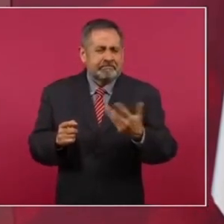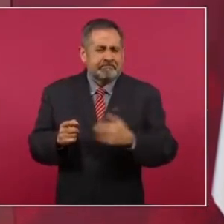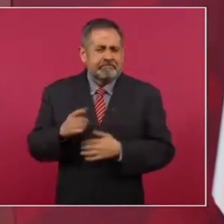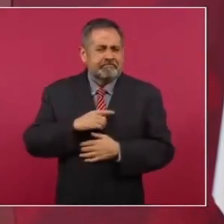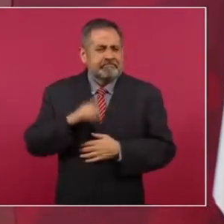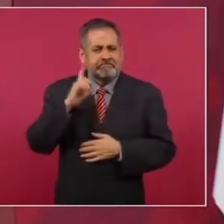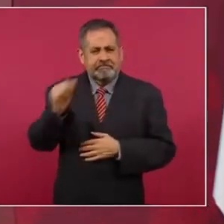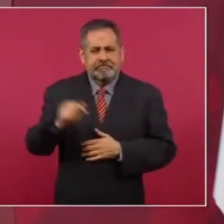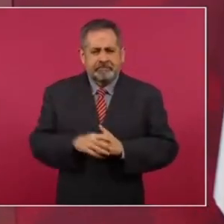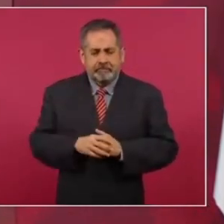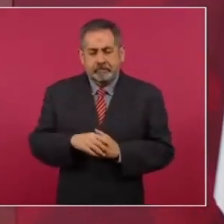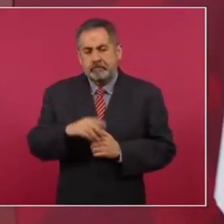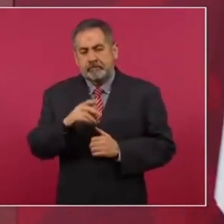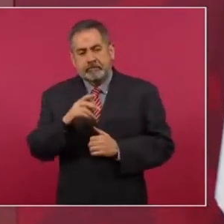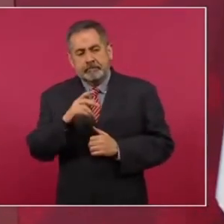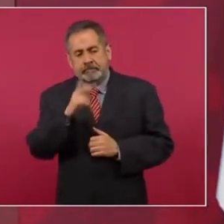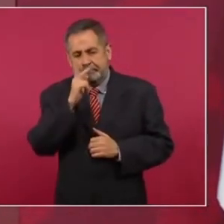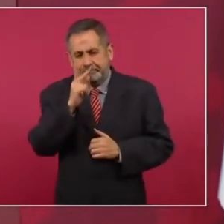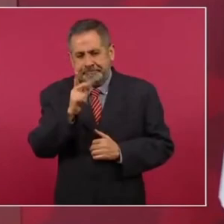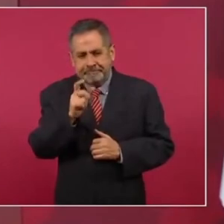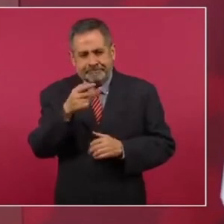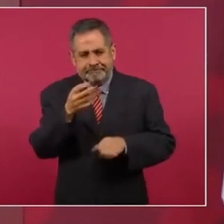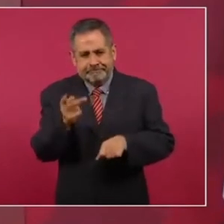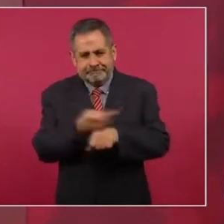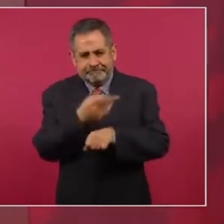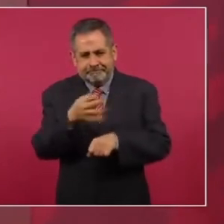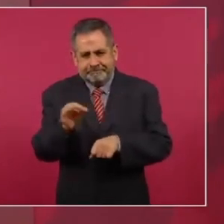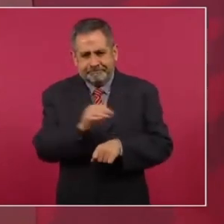Ya la otra palabra no lo puedo decir.